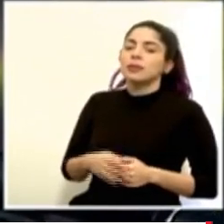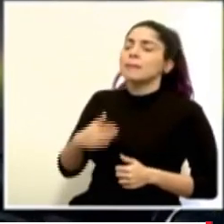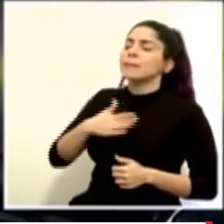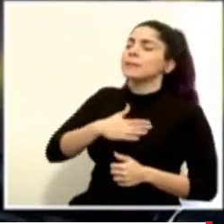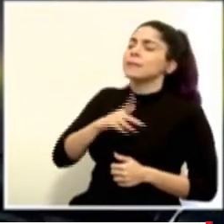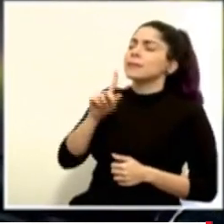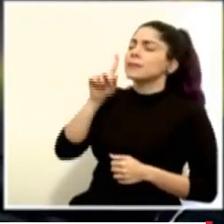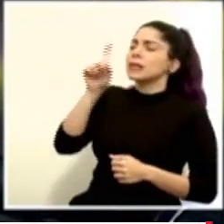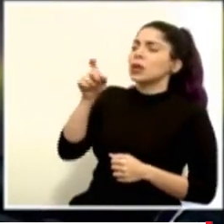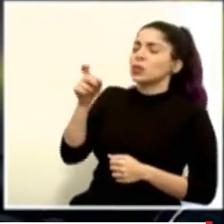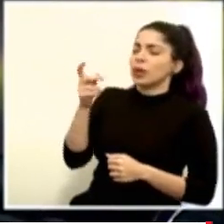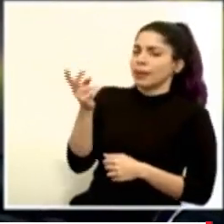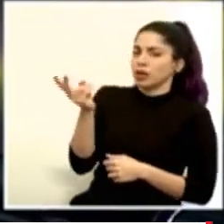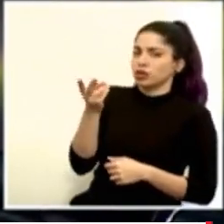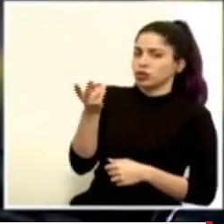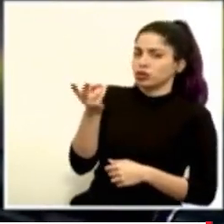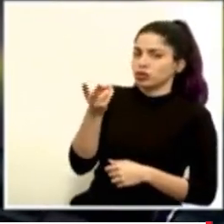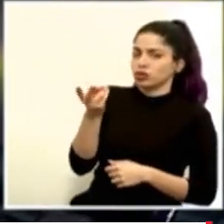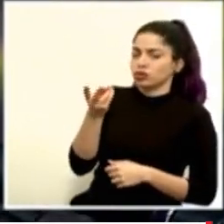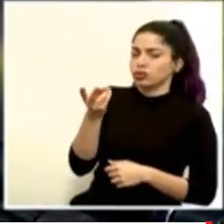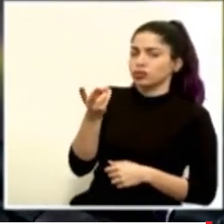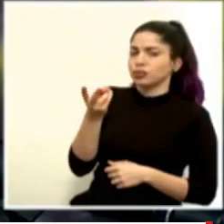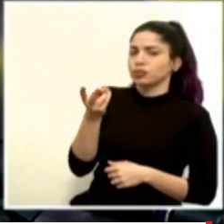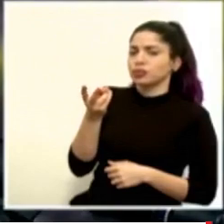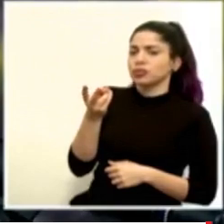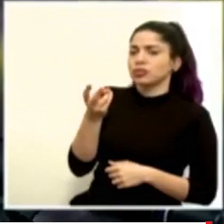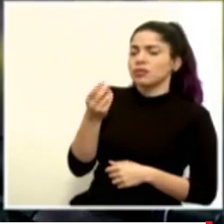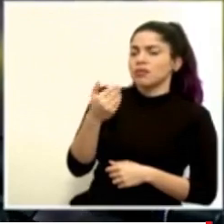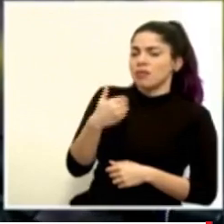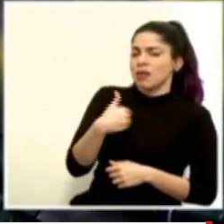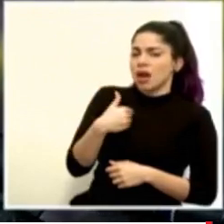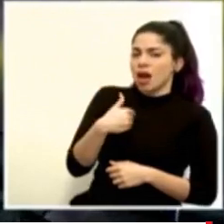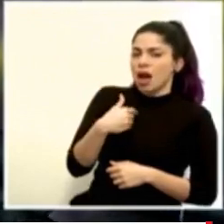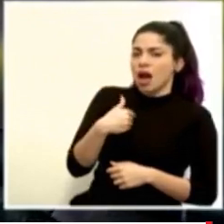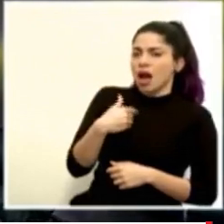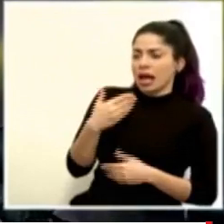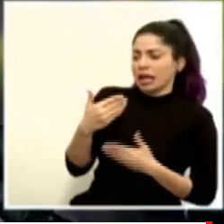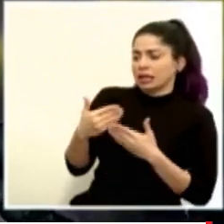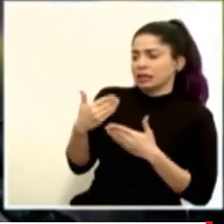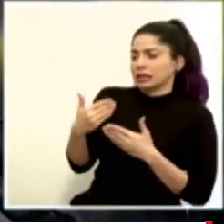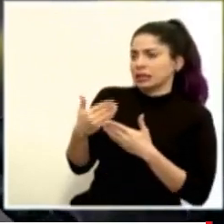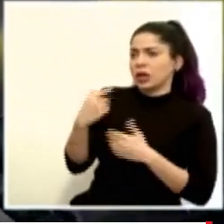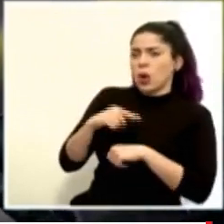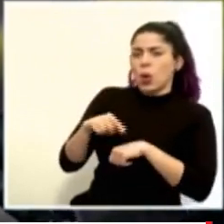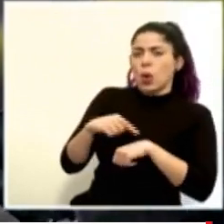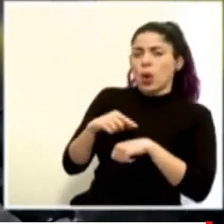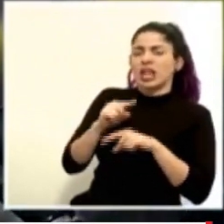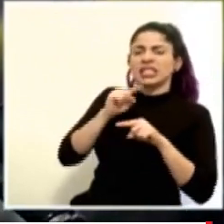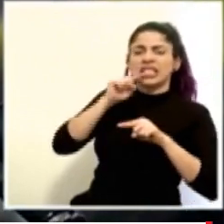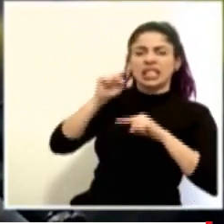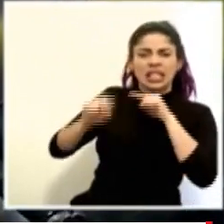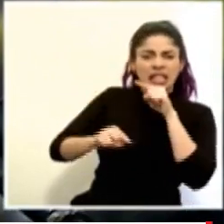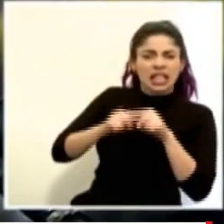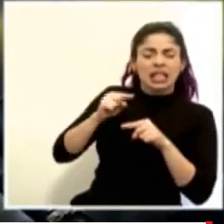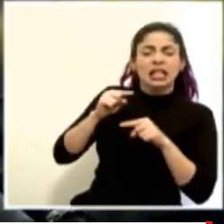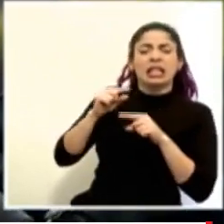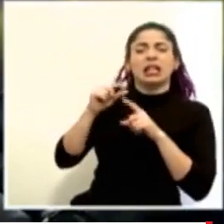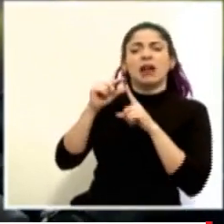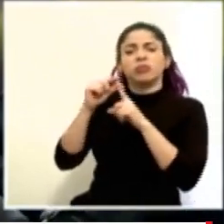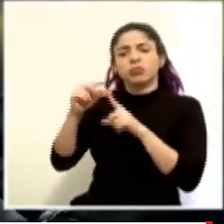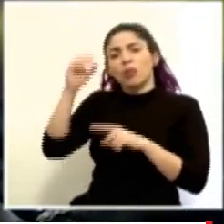Mi consulta va para ambos. Han habido en las últimas horas críticas y